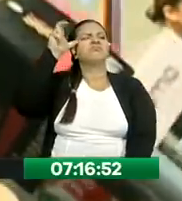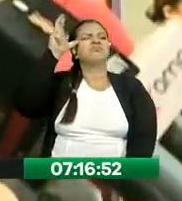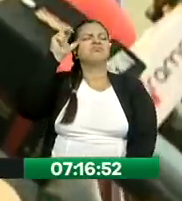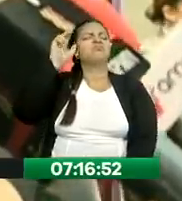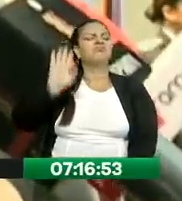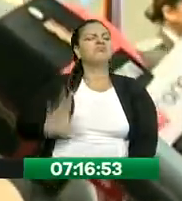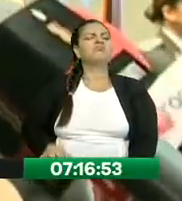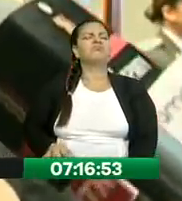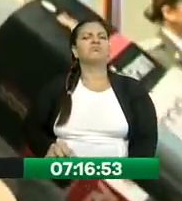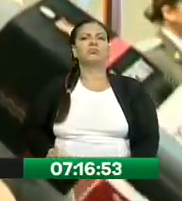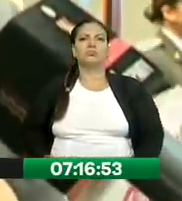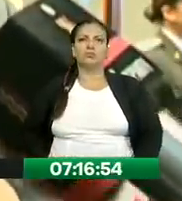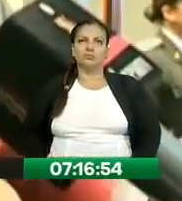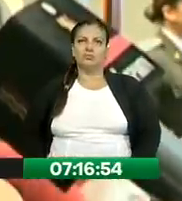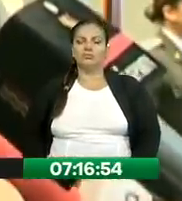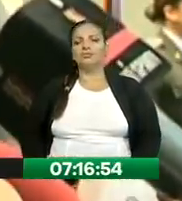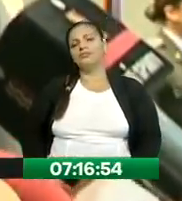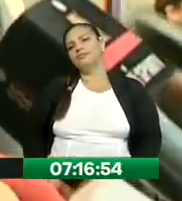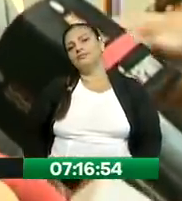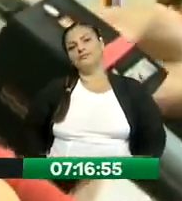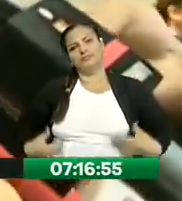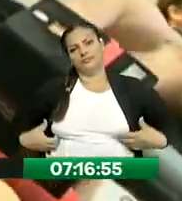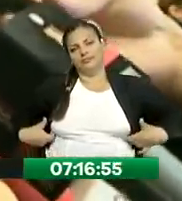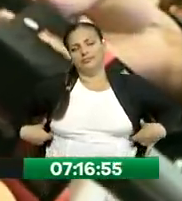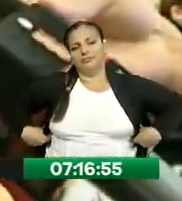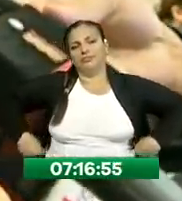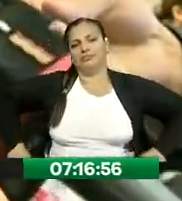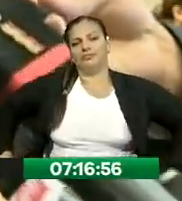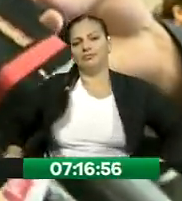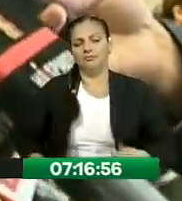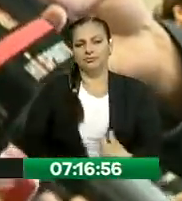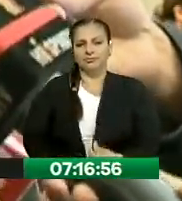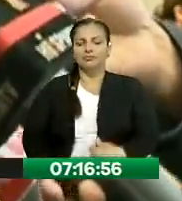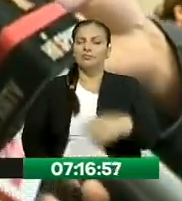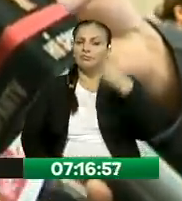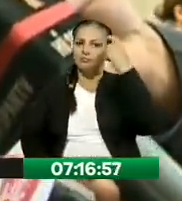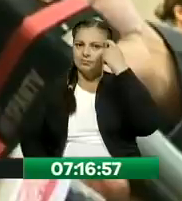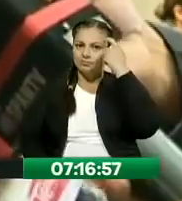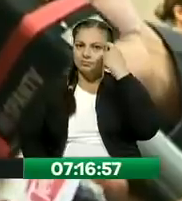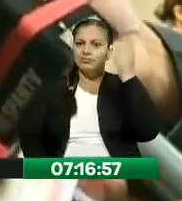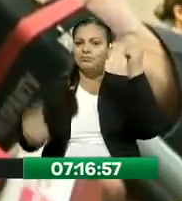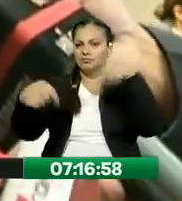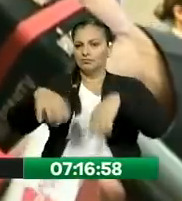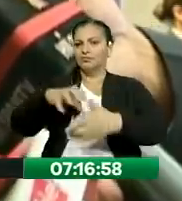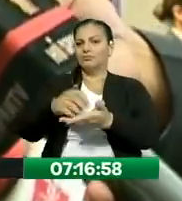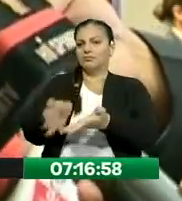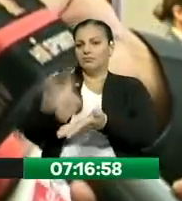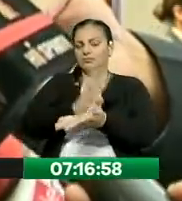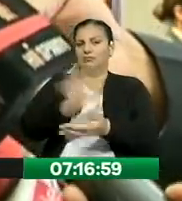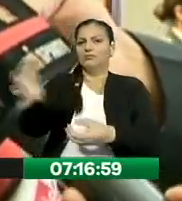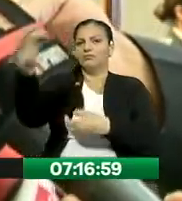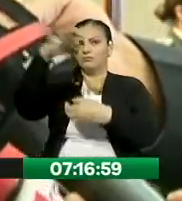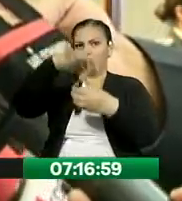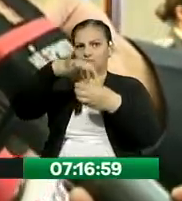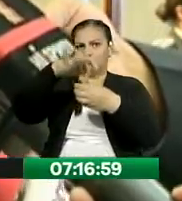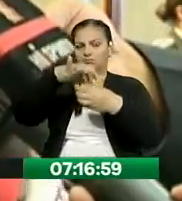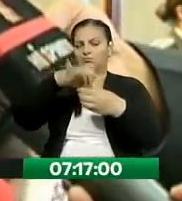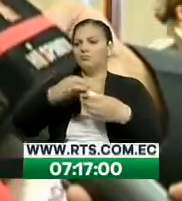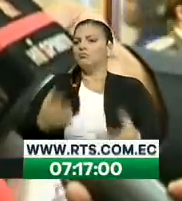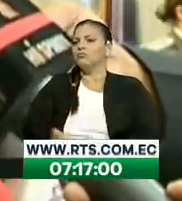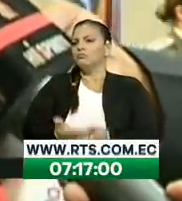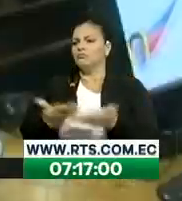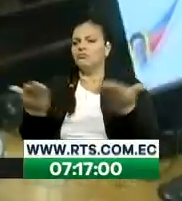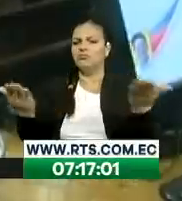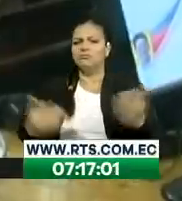o trabajando en función de esas mayorías móviles. Fíjense ustedes en las votaciones que hemos tenido aquí en el Pleno de la Asamblea Nacional. Precisamente obedece a